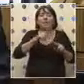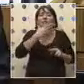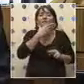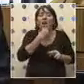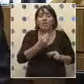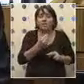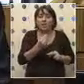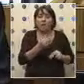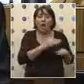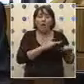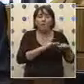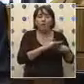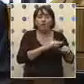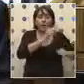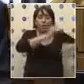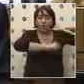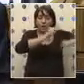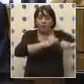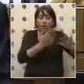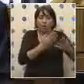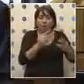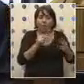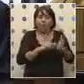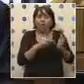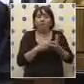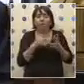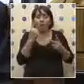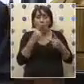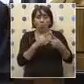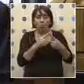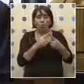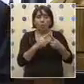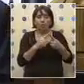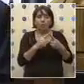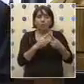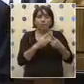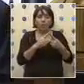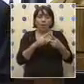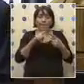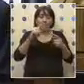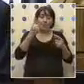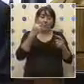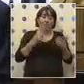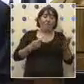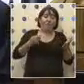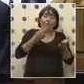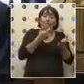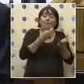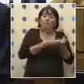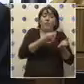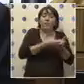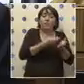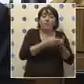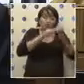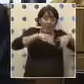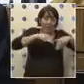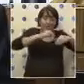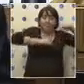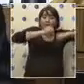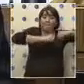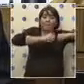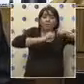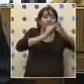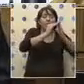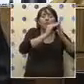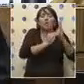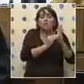tamaño. ¿Cómo se van a ver afectadas? Uno, la principal fuente de financiamiento de ellas es recursos propios y se van a ver